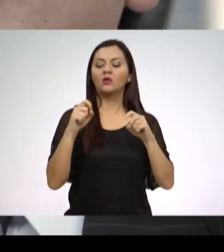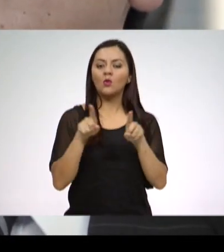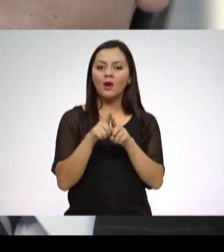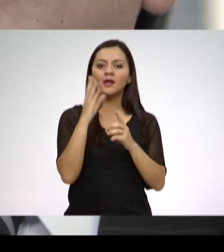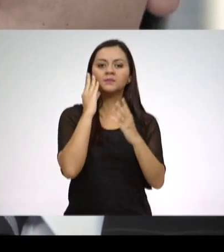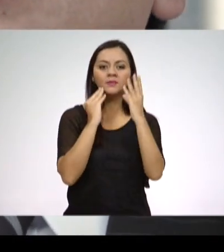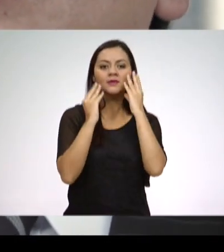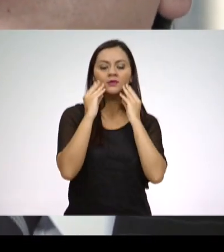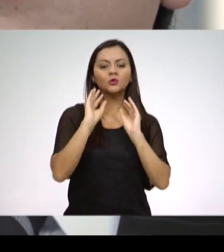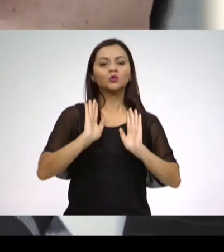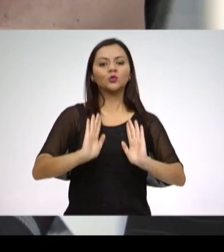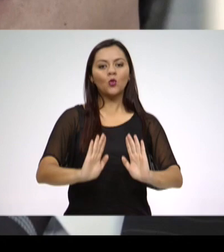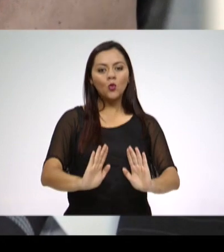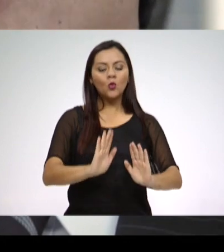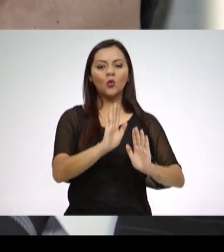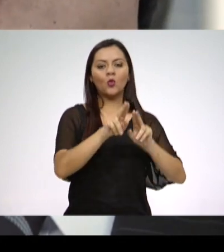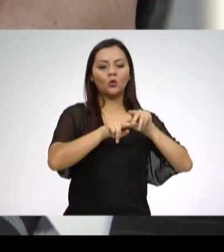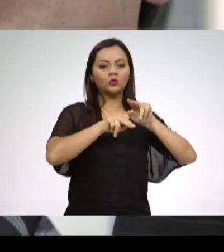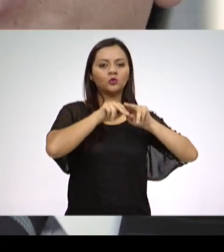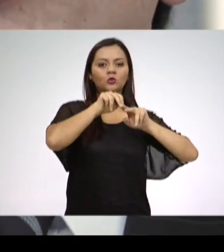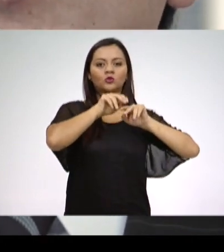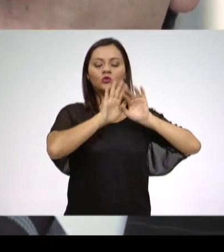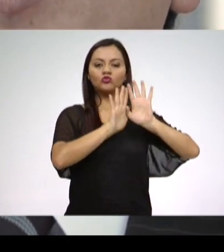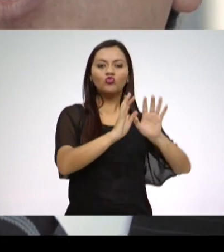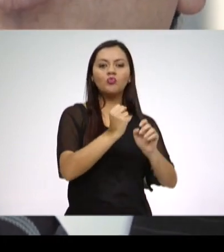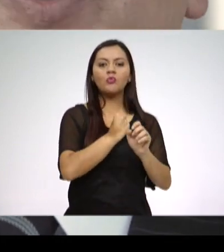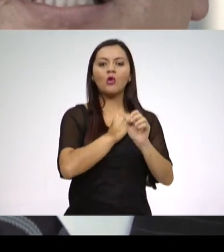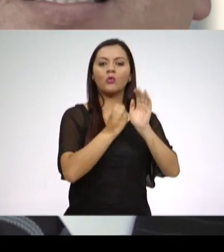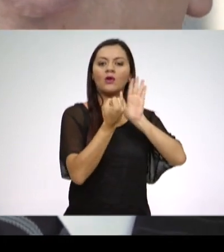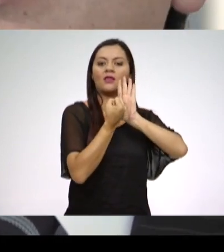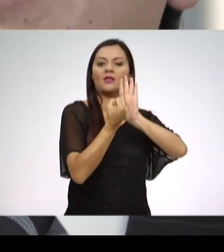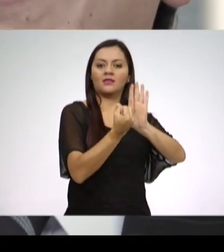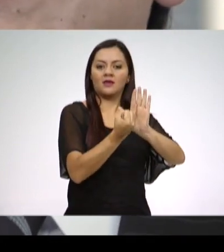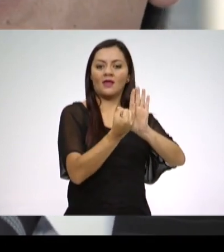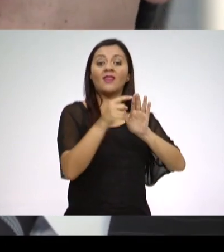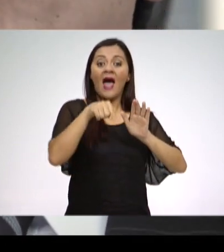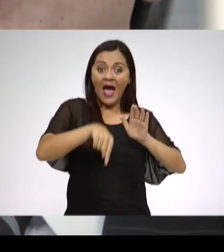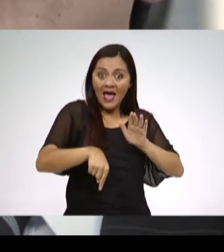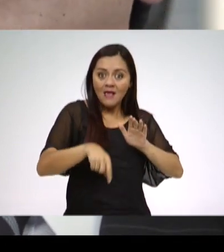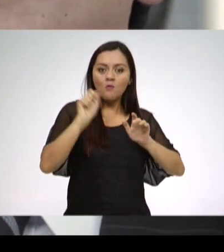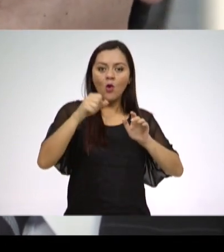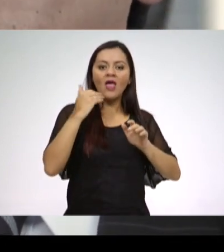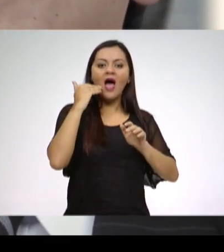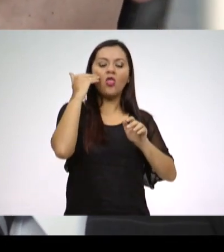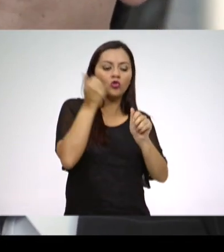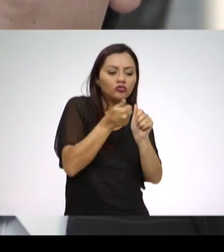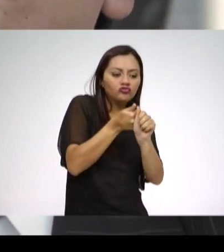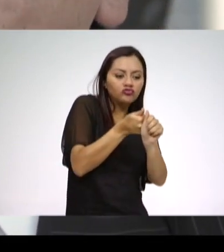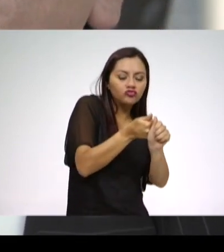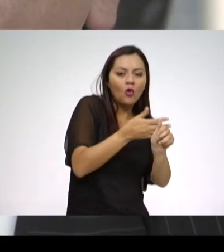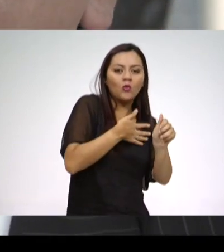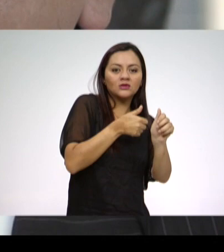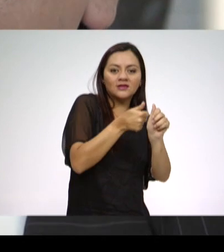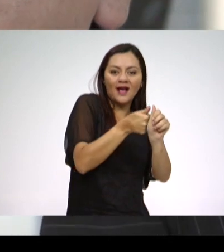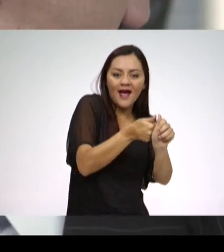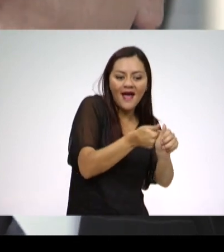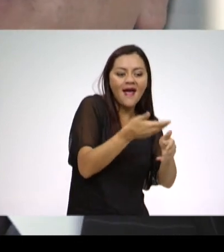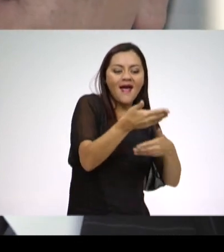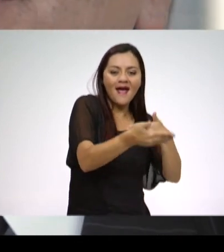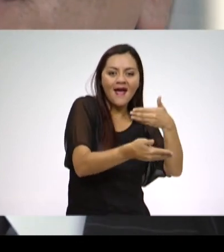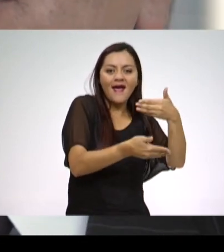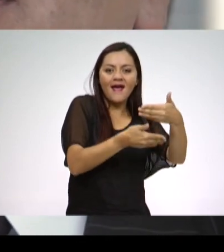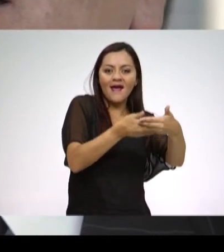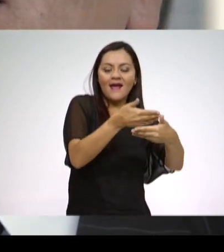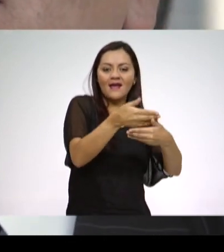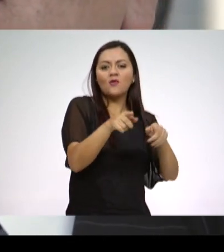ese construir su identidad, que es ahí donde nosotros tenemos que acompañar. Hasta ahí podríamos decir que va, en cierta medida, siendo